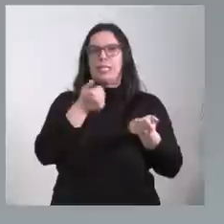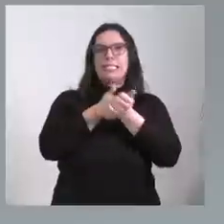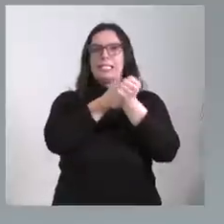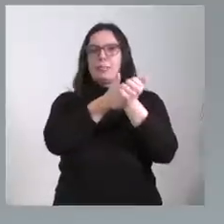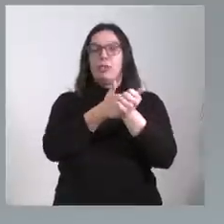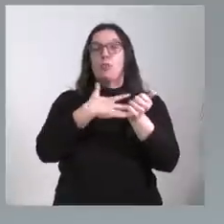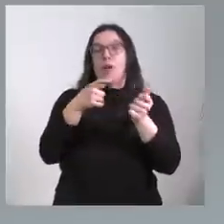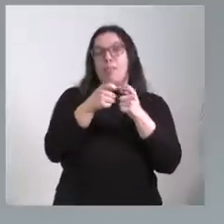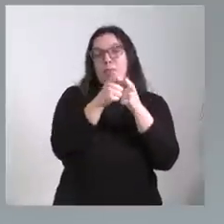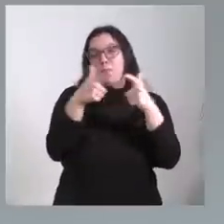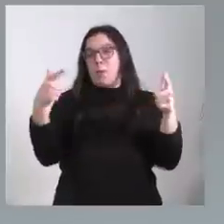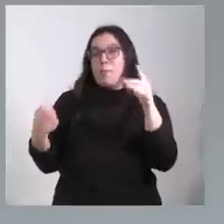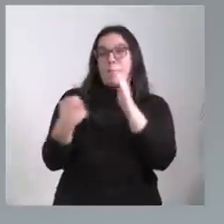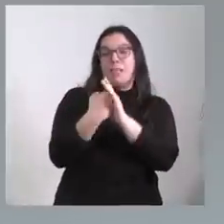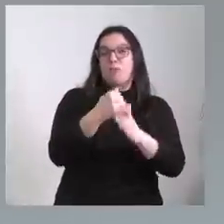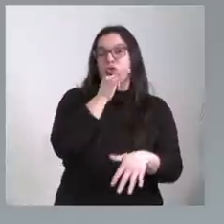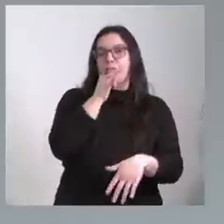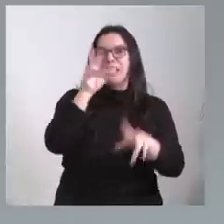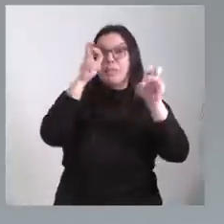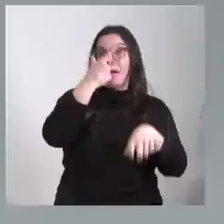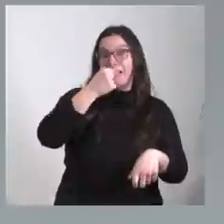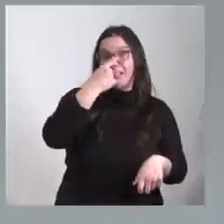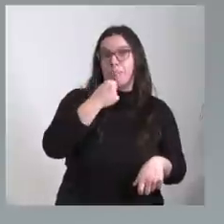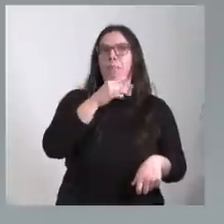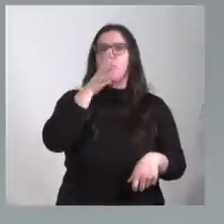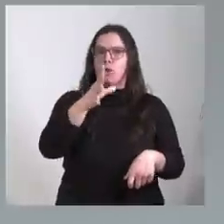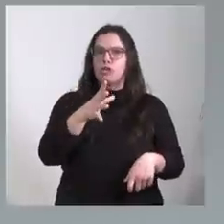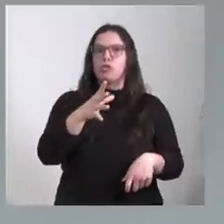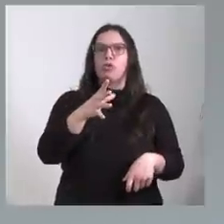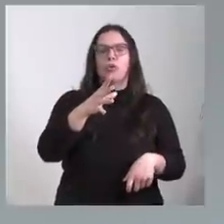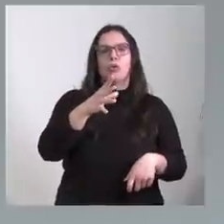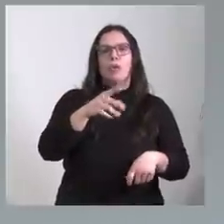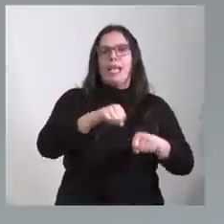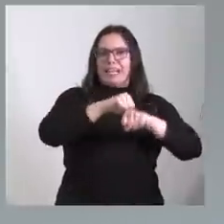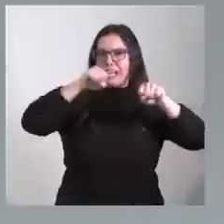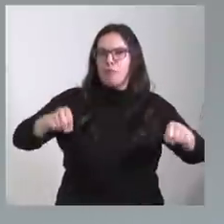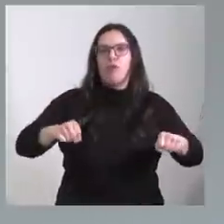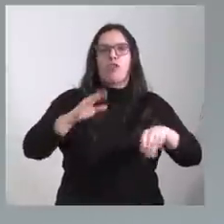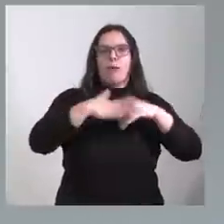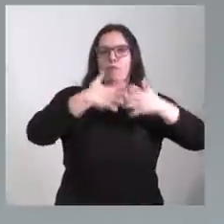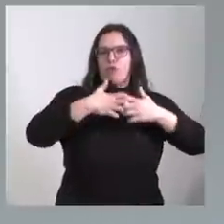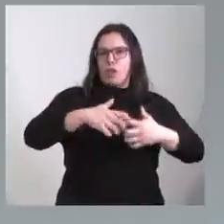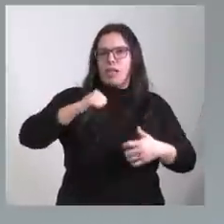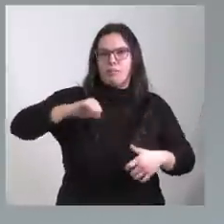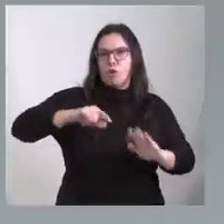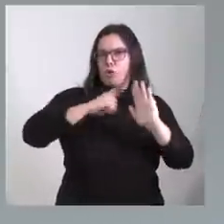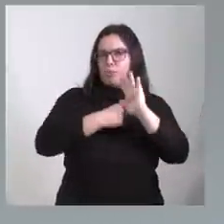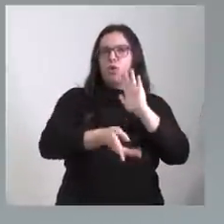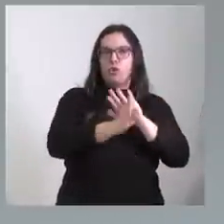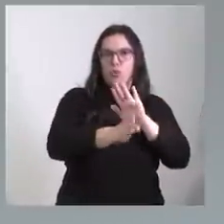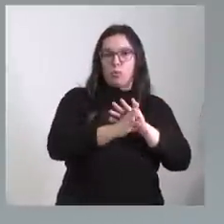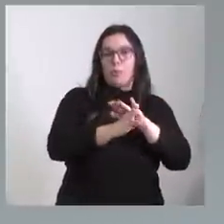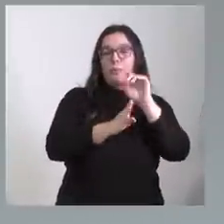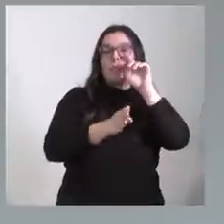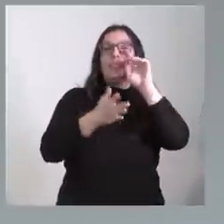un pico de máxima intensidad en torno a la gripe y por tanto mantenemos el refuerzo pleno en torno al funcionamiento de los hospitales y no se trata